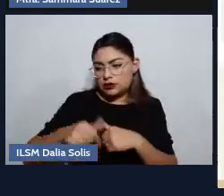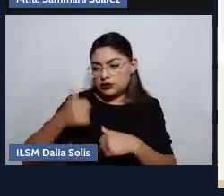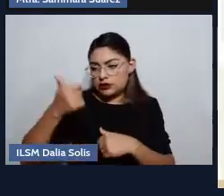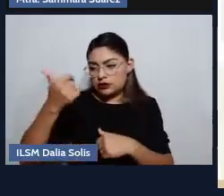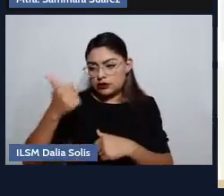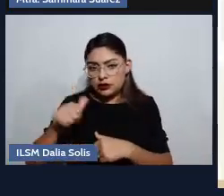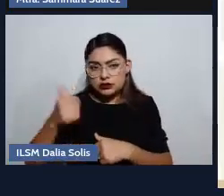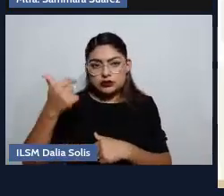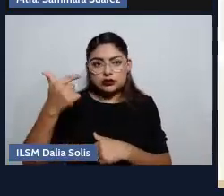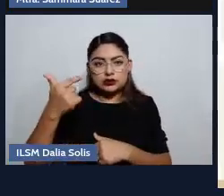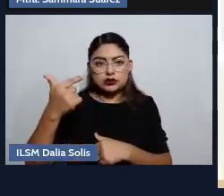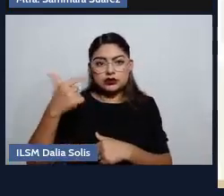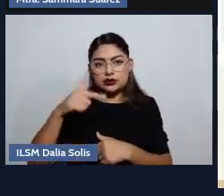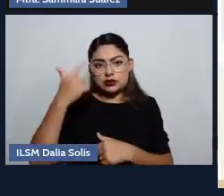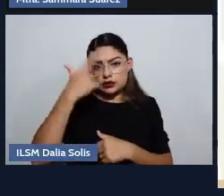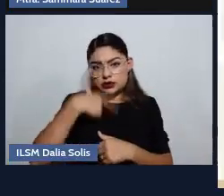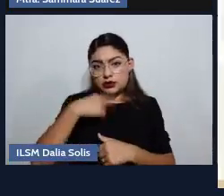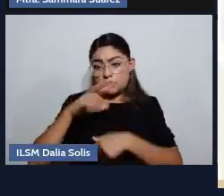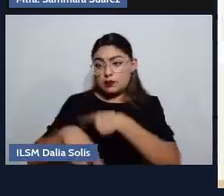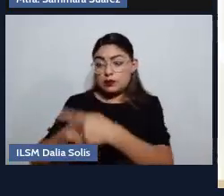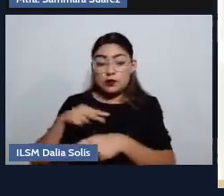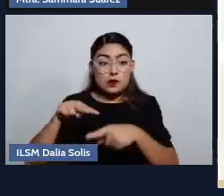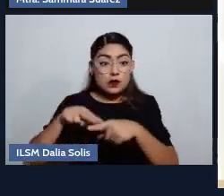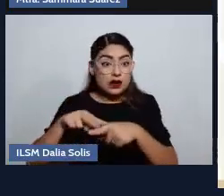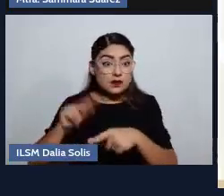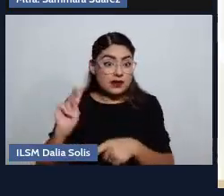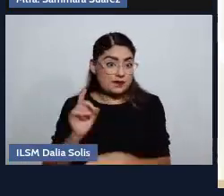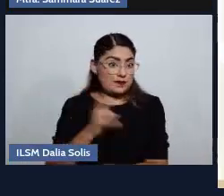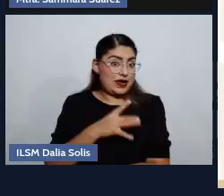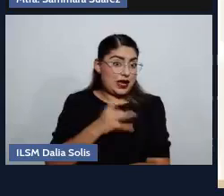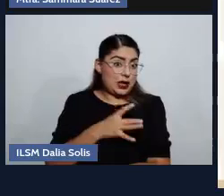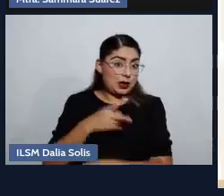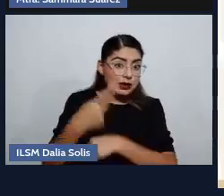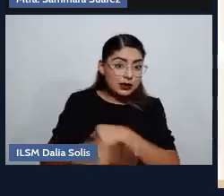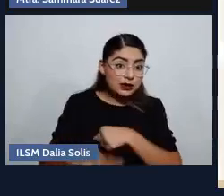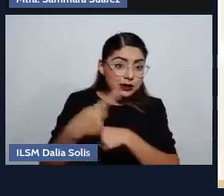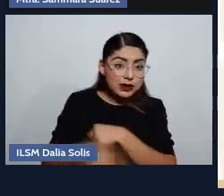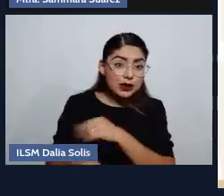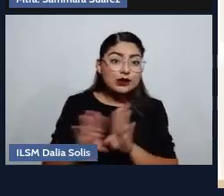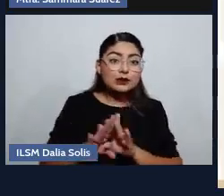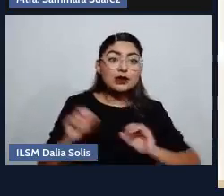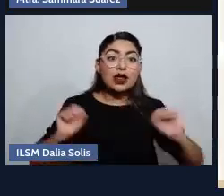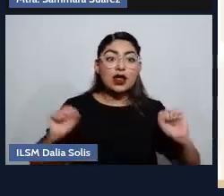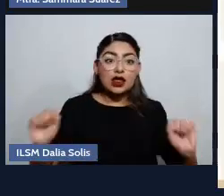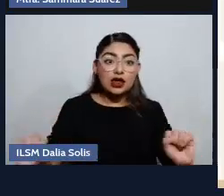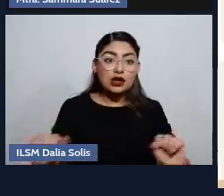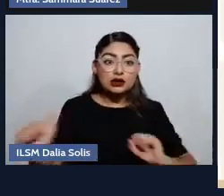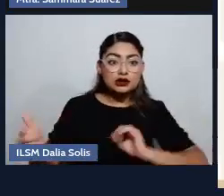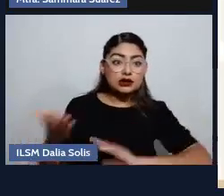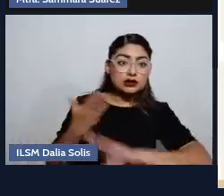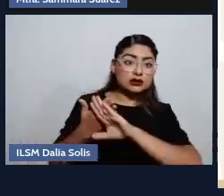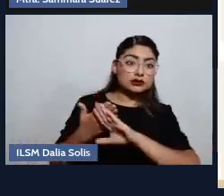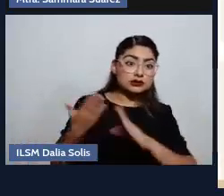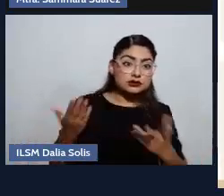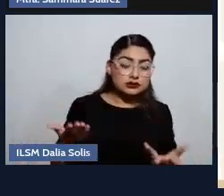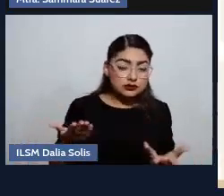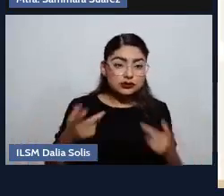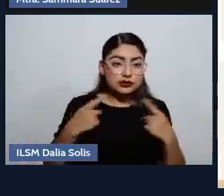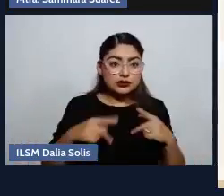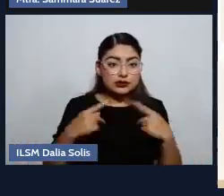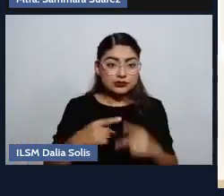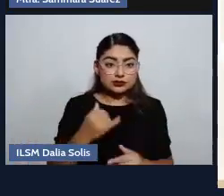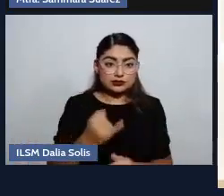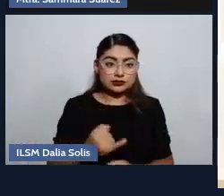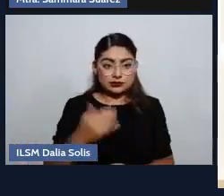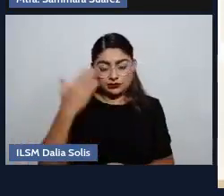algún parque, ¿no? O sea, nos daría miedo porque, pues, desafortunadamente en México vivimos situaciones de inseguridad muy fuertes. Y esa